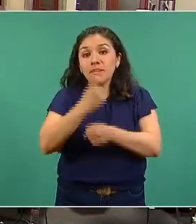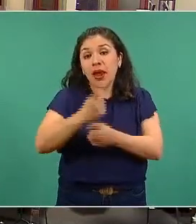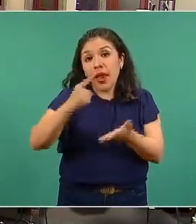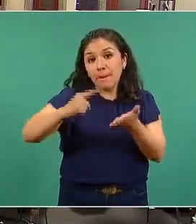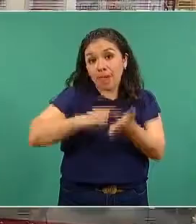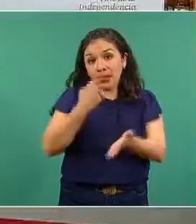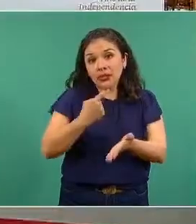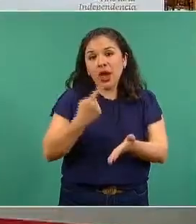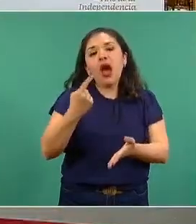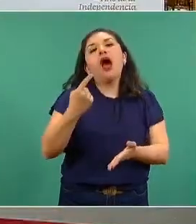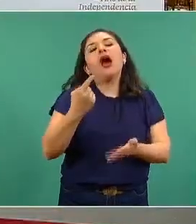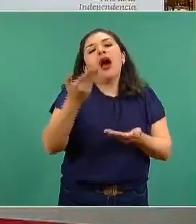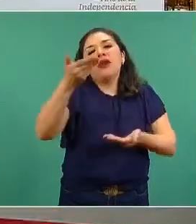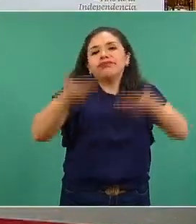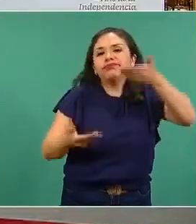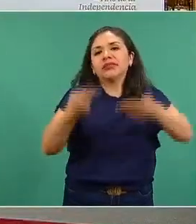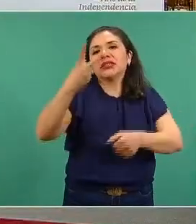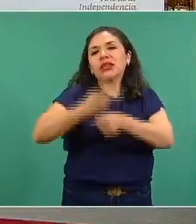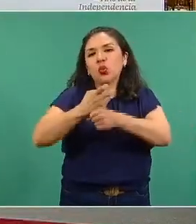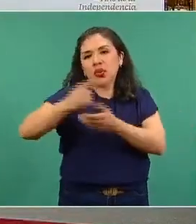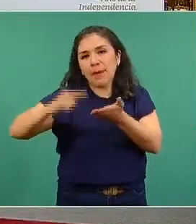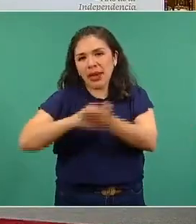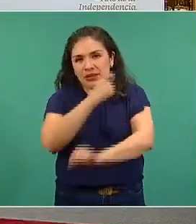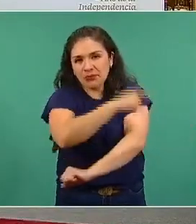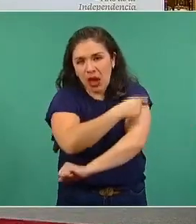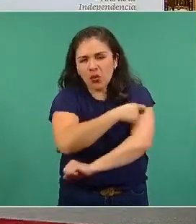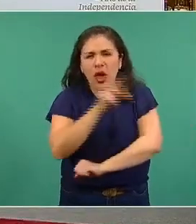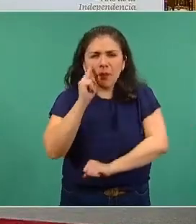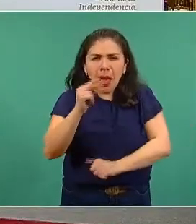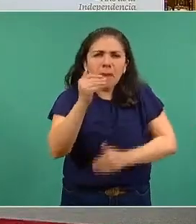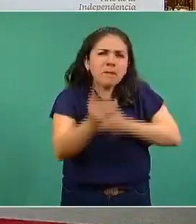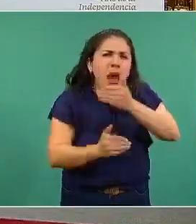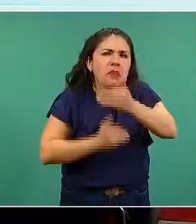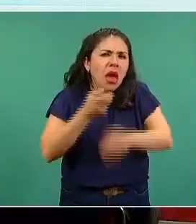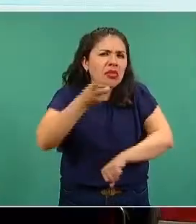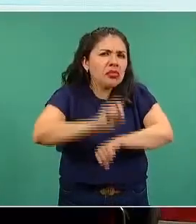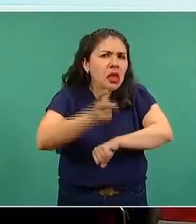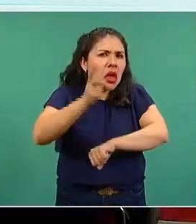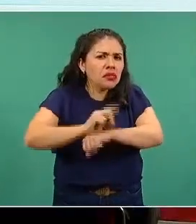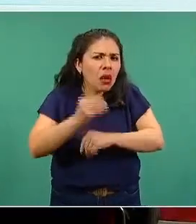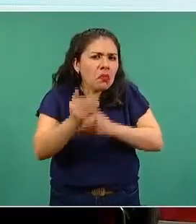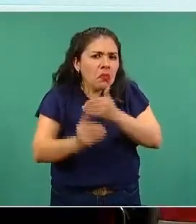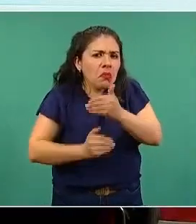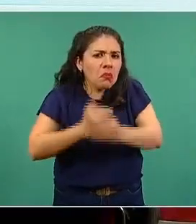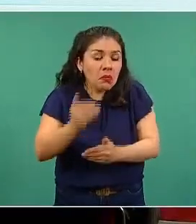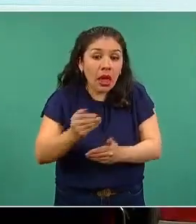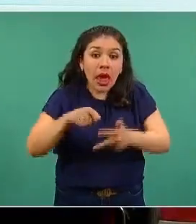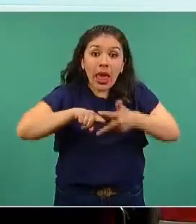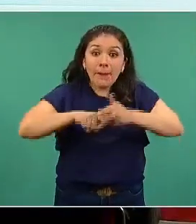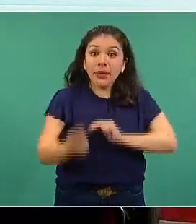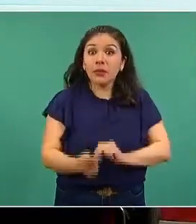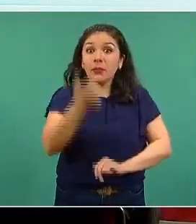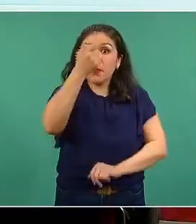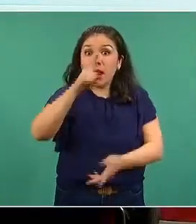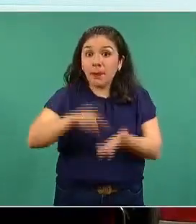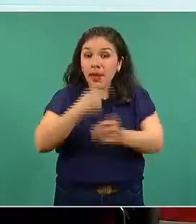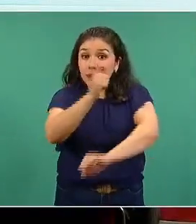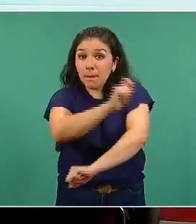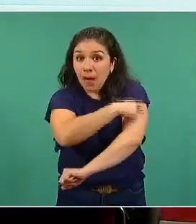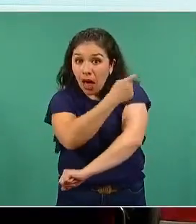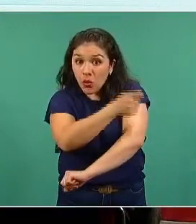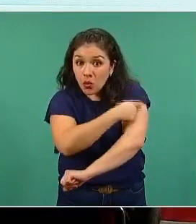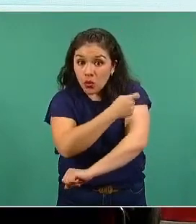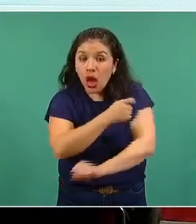versus segundas dosis. Conforme van transcurriendo los días desde la primera dosis y se